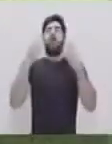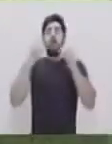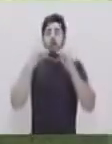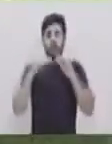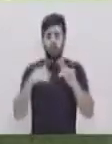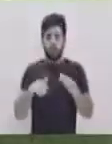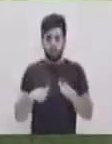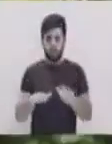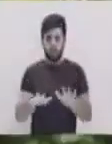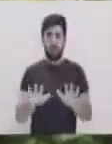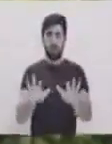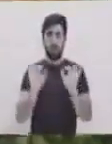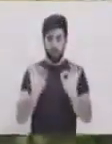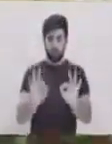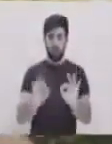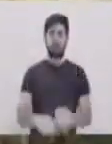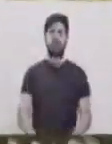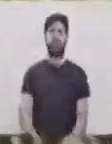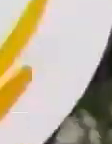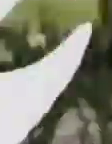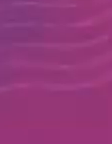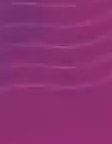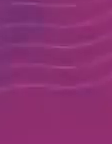Saca tu aire. Oh.